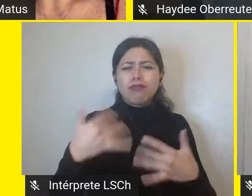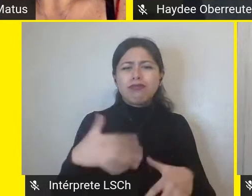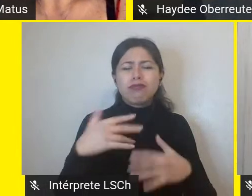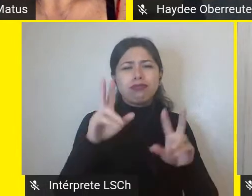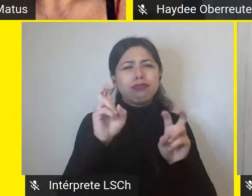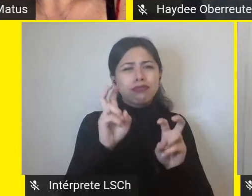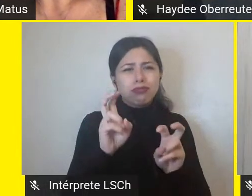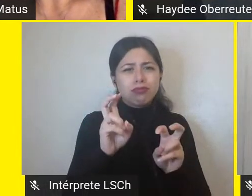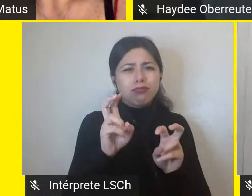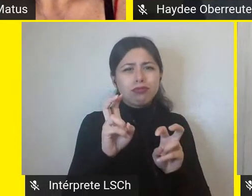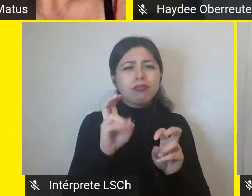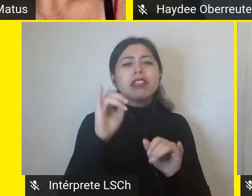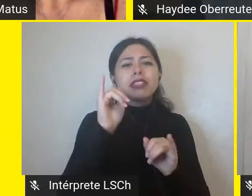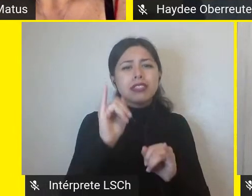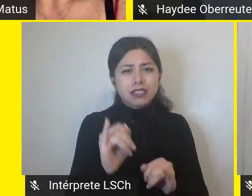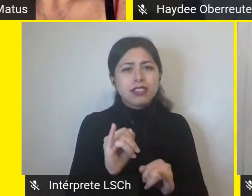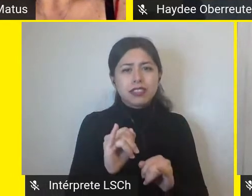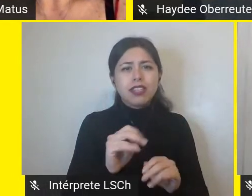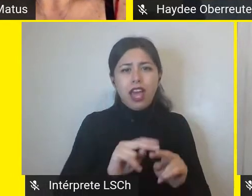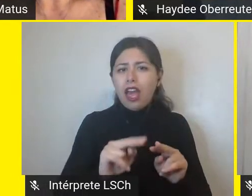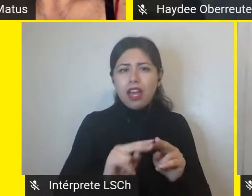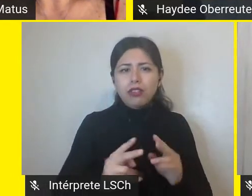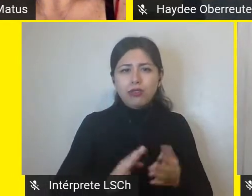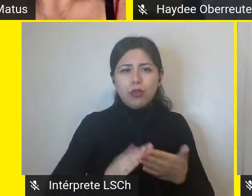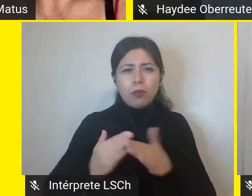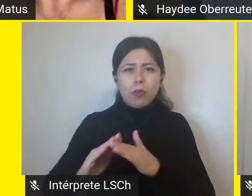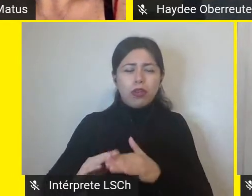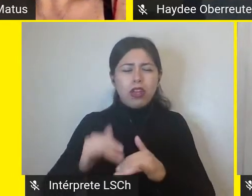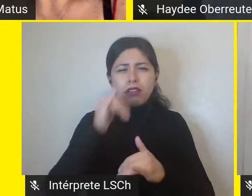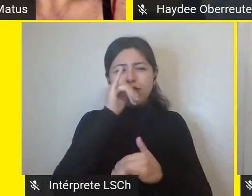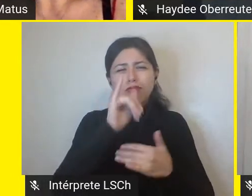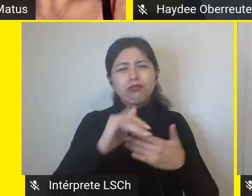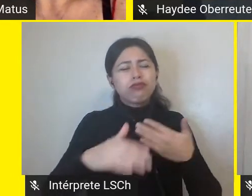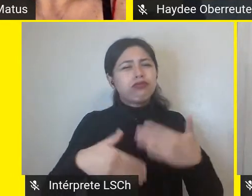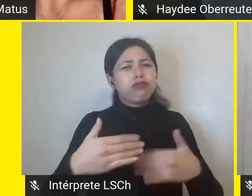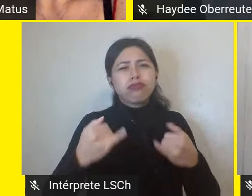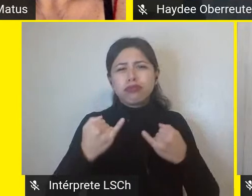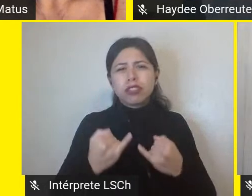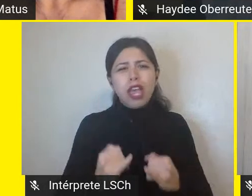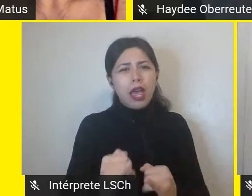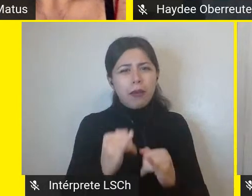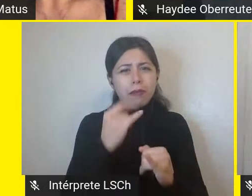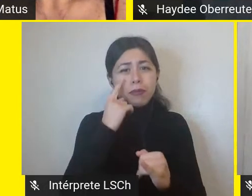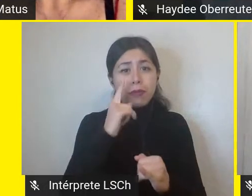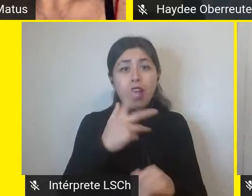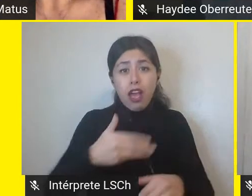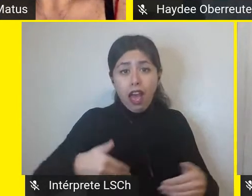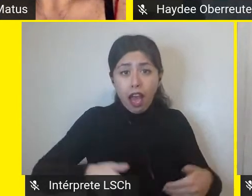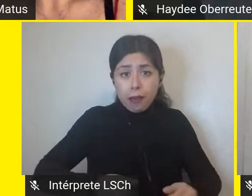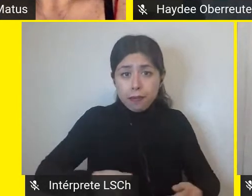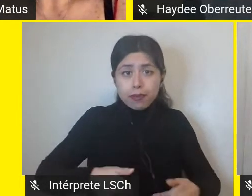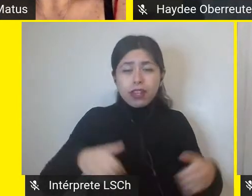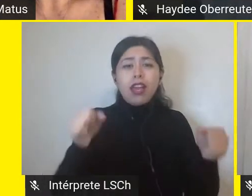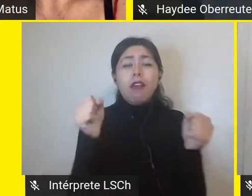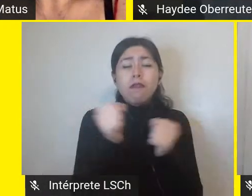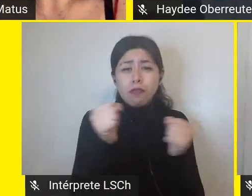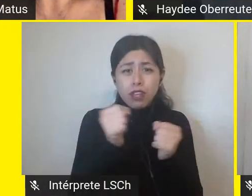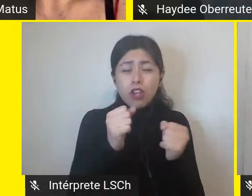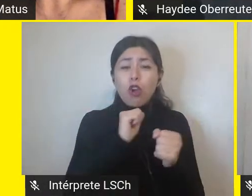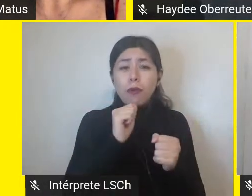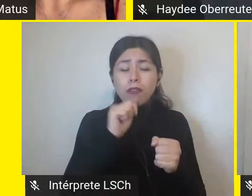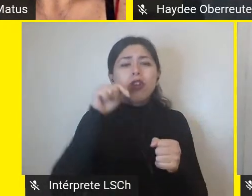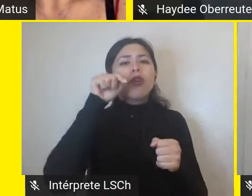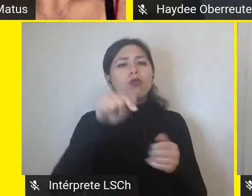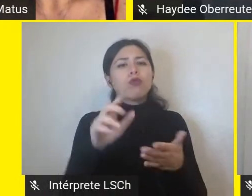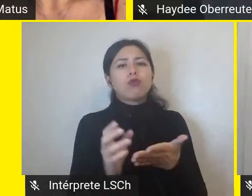ha tejido comunidad siempre, se ha hecho comunidad cuando hay hambre, cuando hay frío, cuando hay pobreza, y se hace comunidad dentro de las cárceles. Se